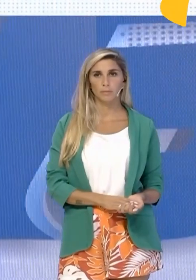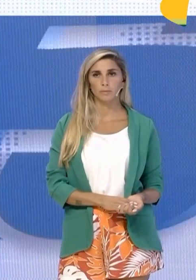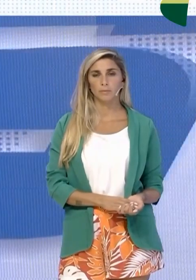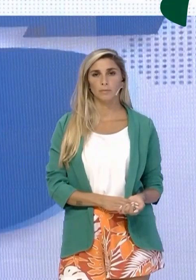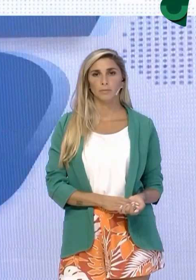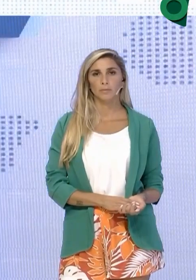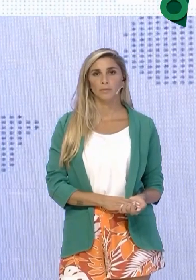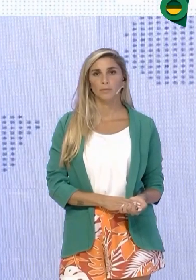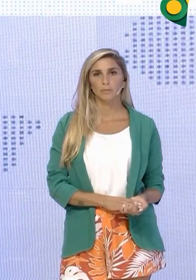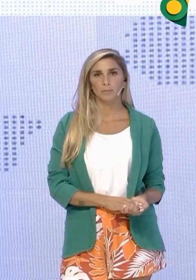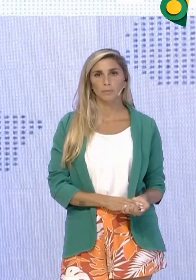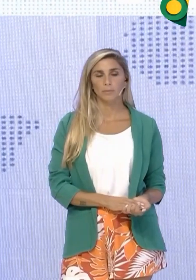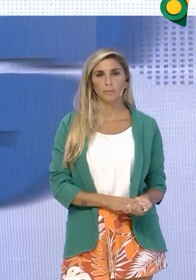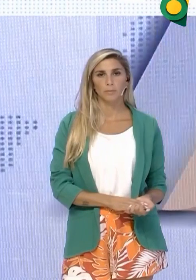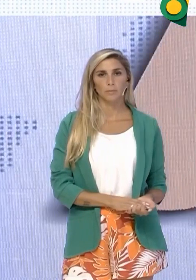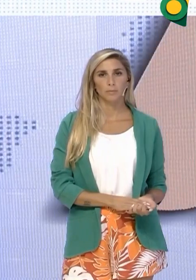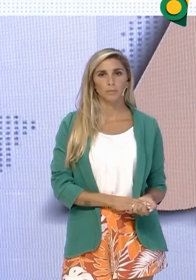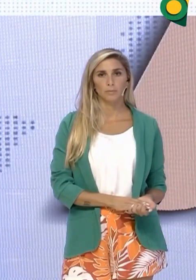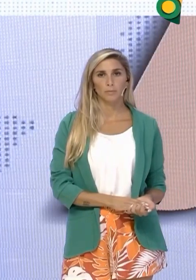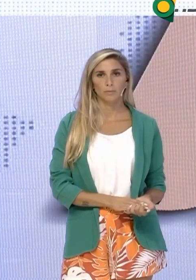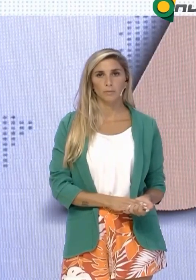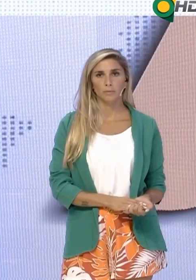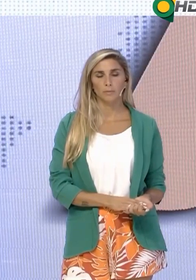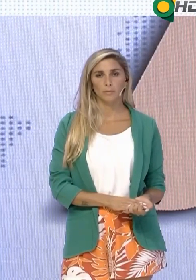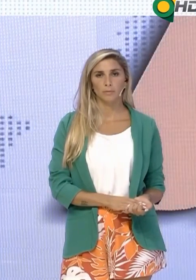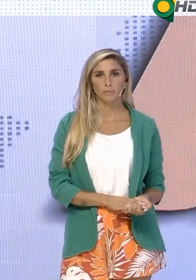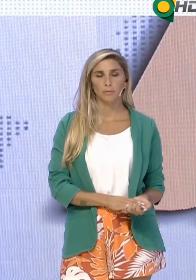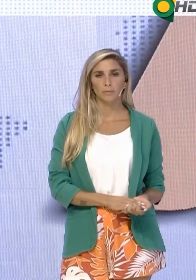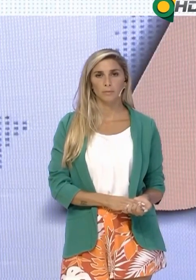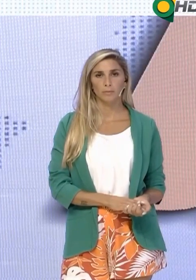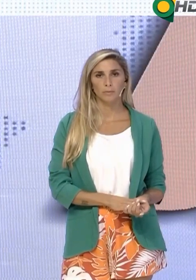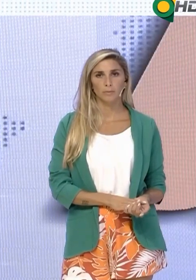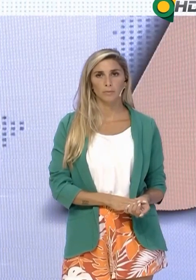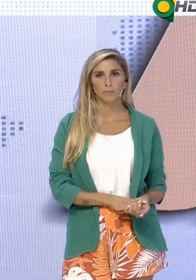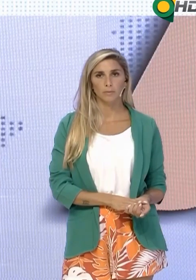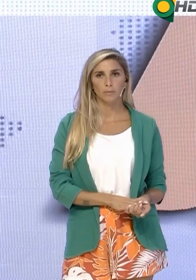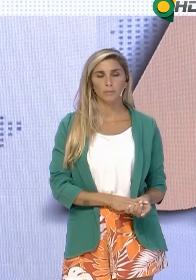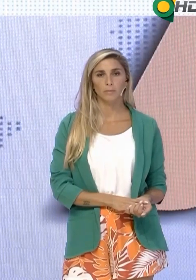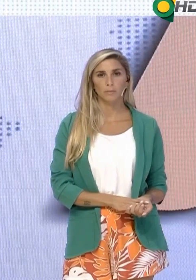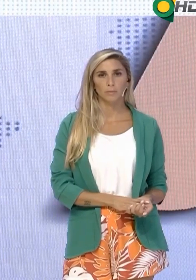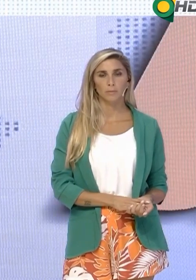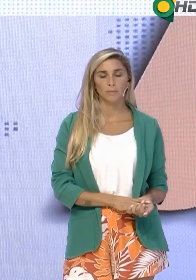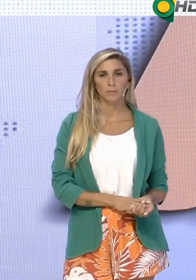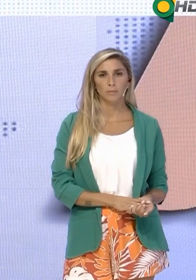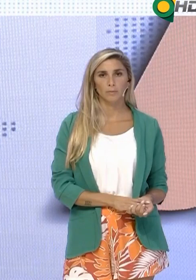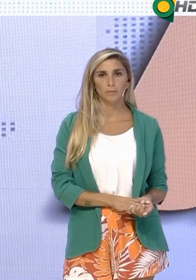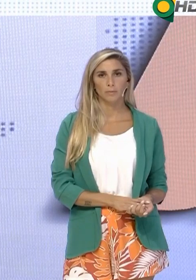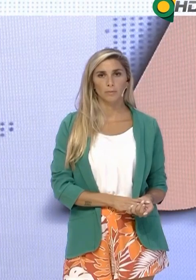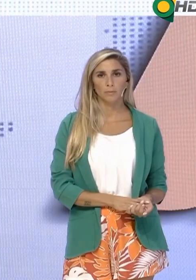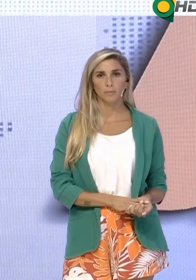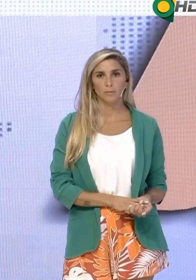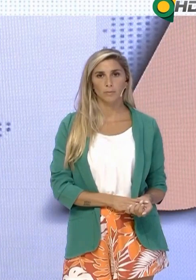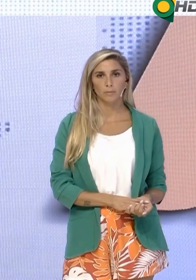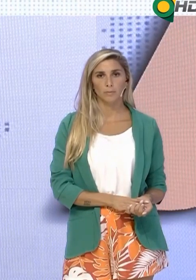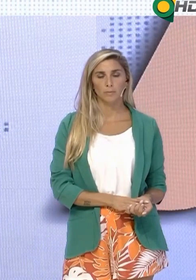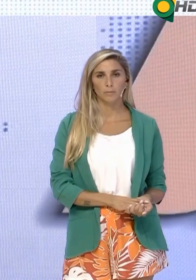que tendríamos que tener todos los usuarios. Otro ejemplo práctico que les puedo decir, una persona que fue inducida, que se